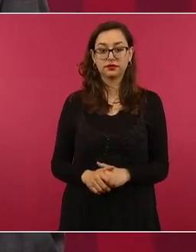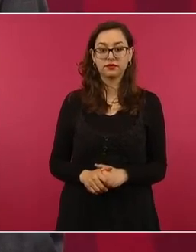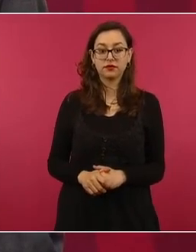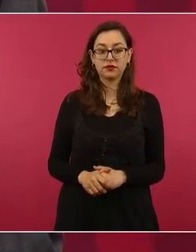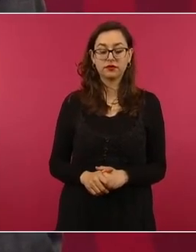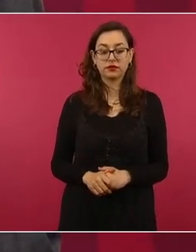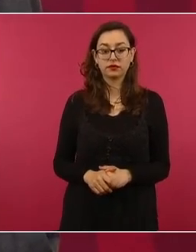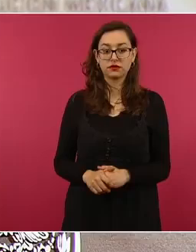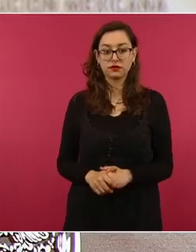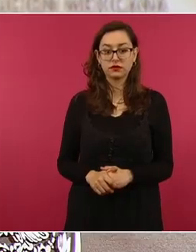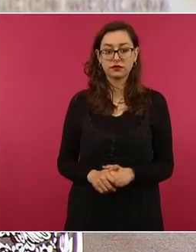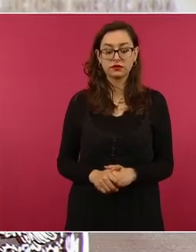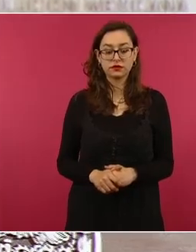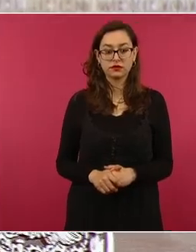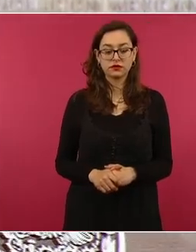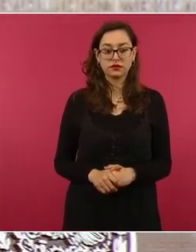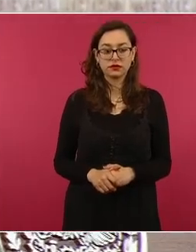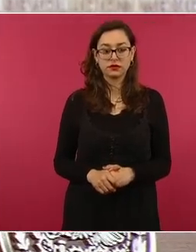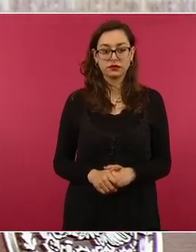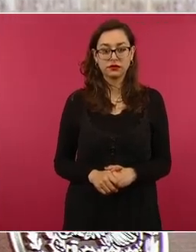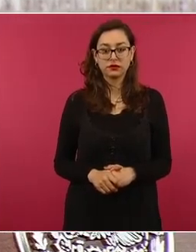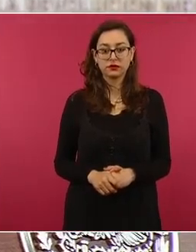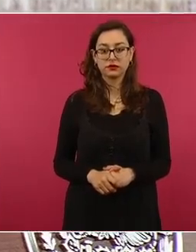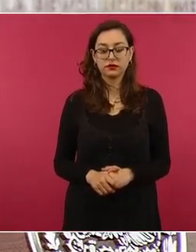la ley de la